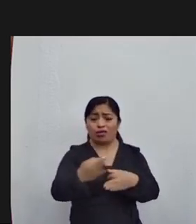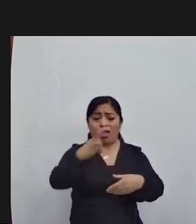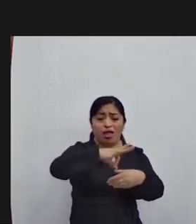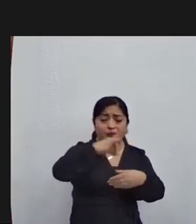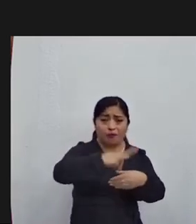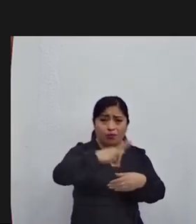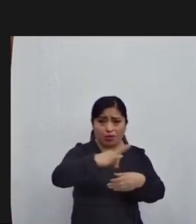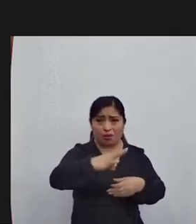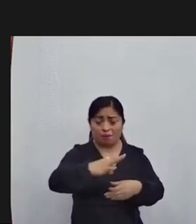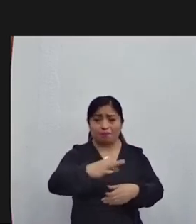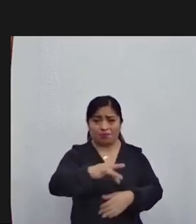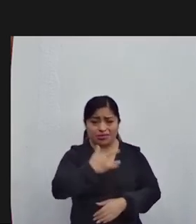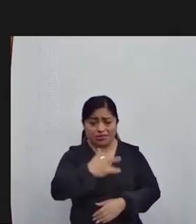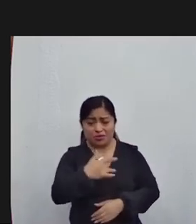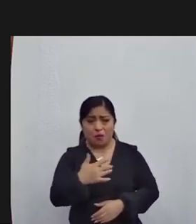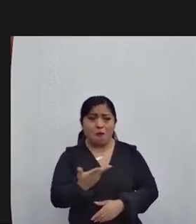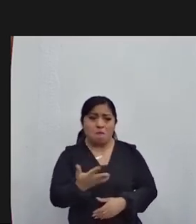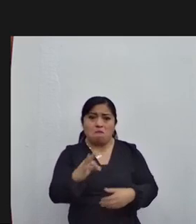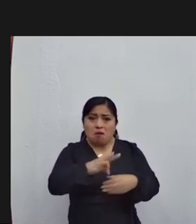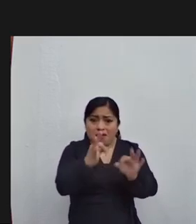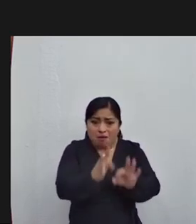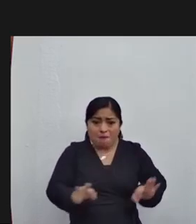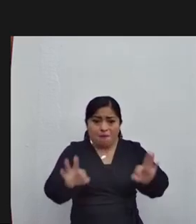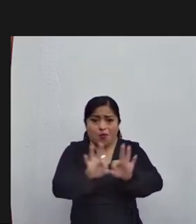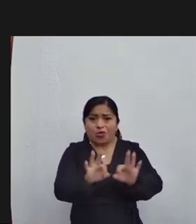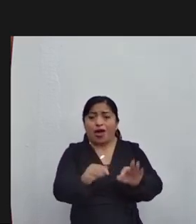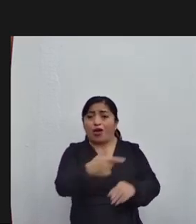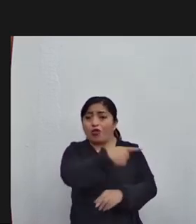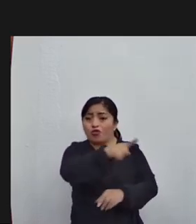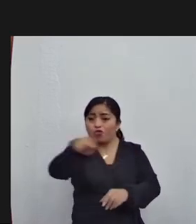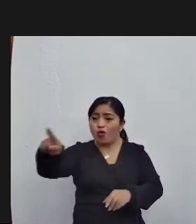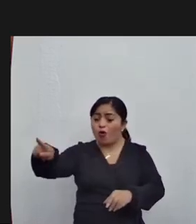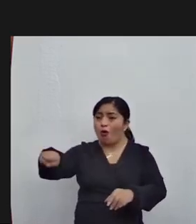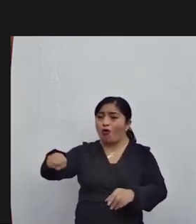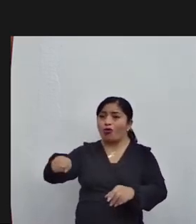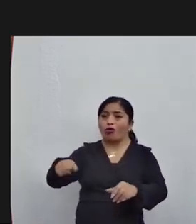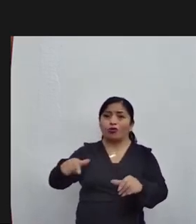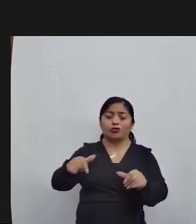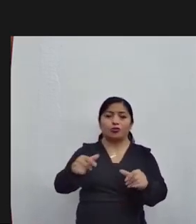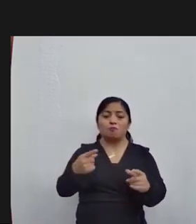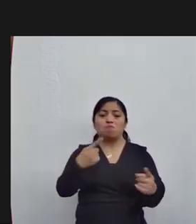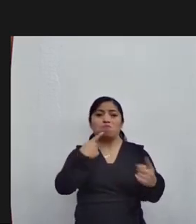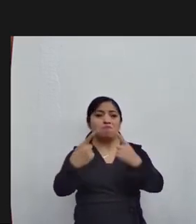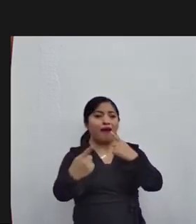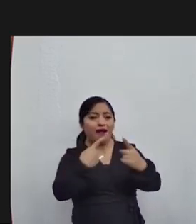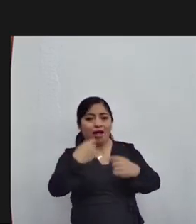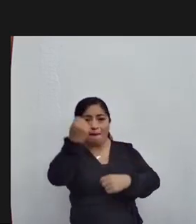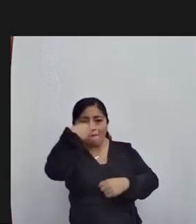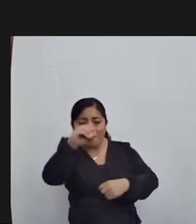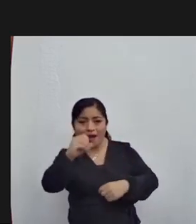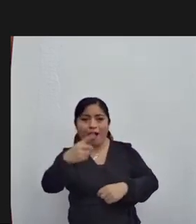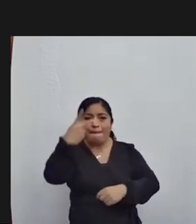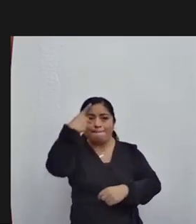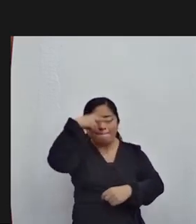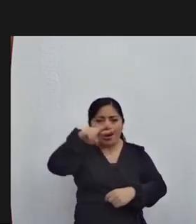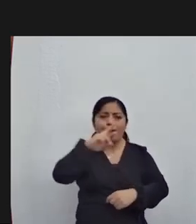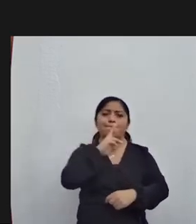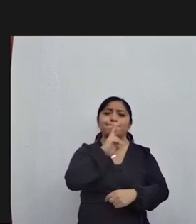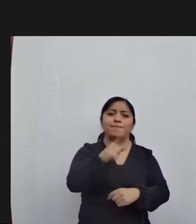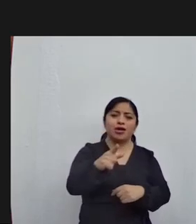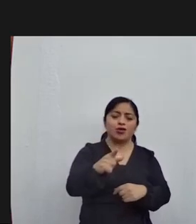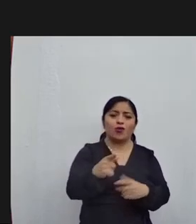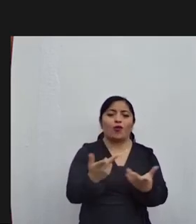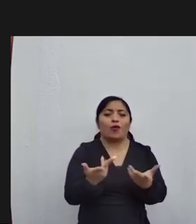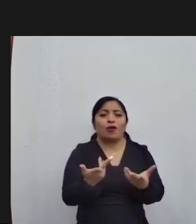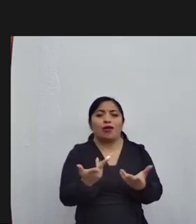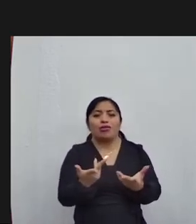que permitan que las personas con discapacidad acerquen la realidad social que ellos enfrentan y que a través del mecanismo